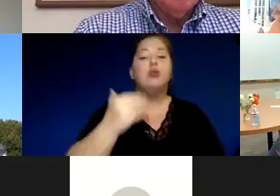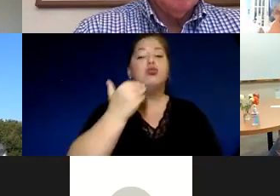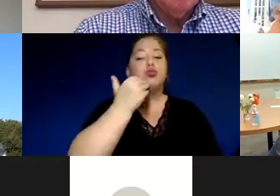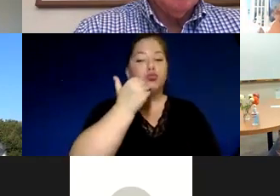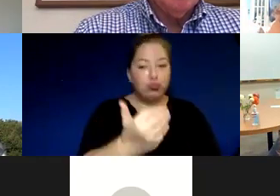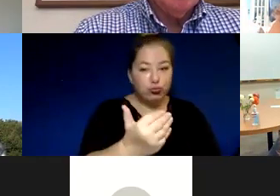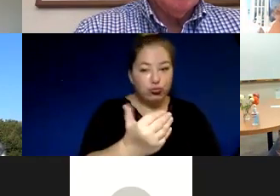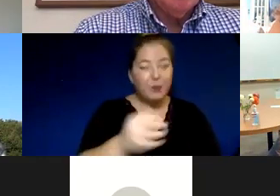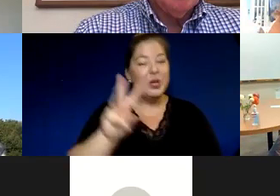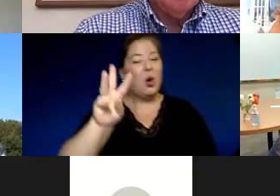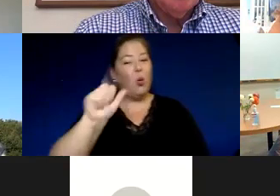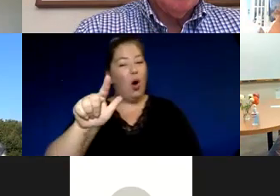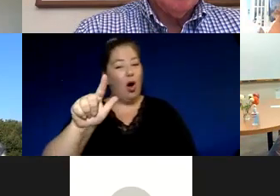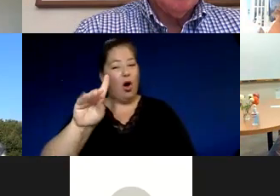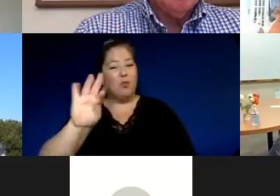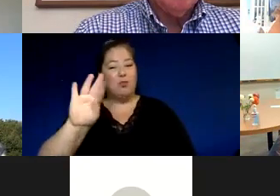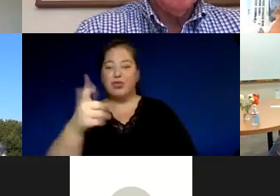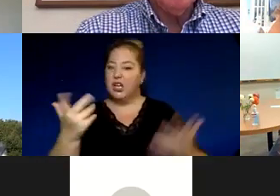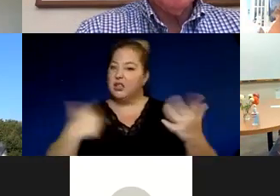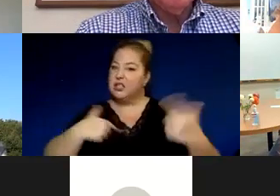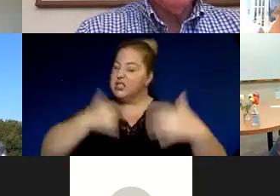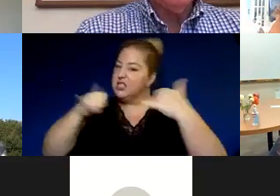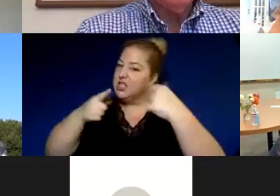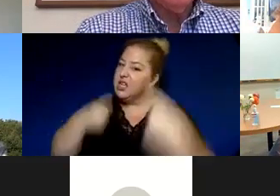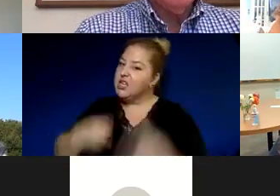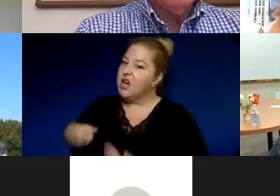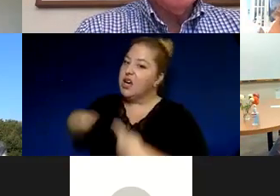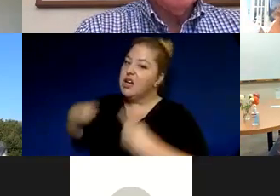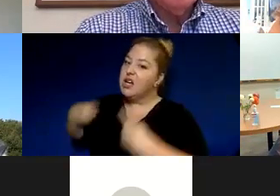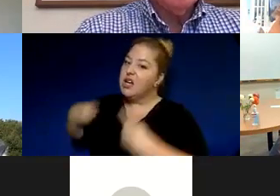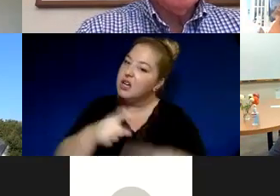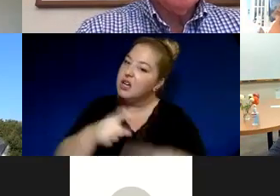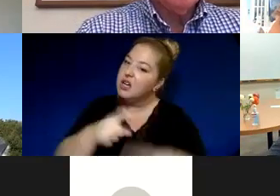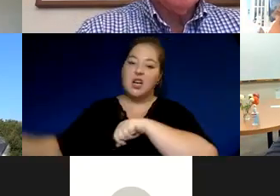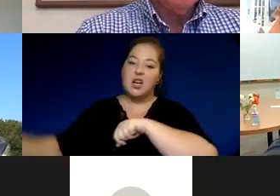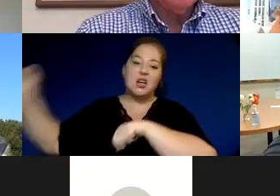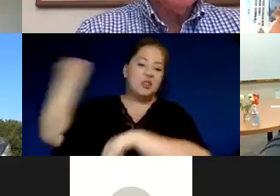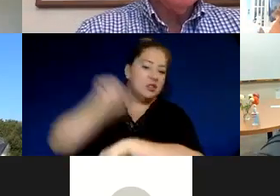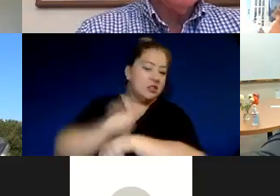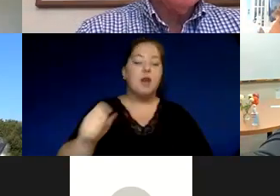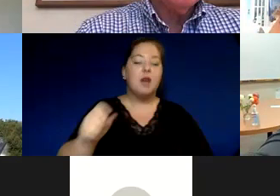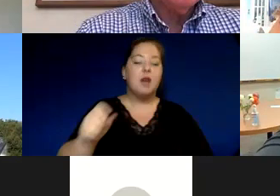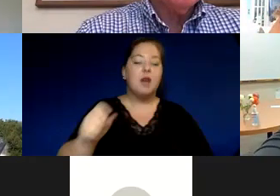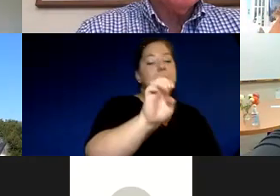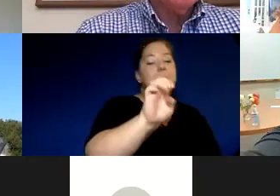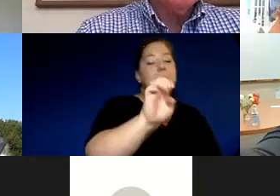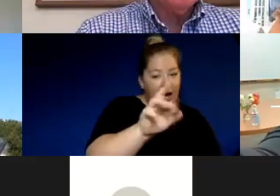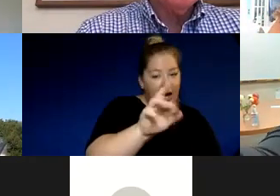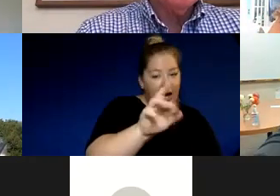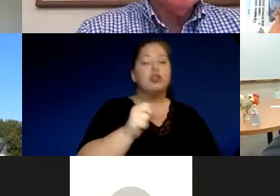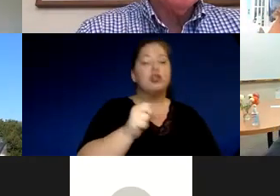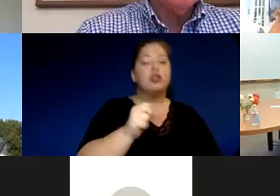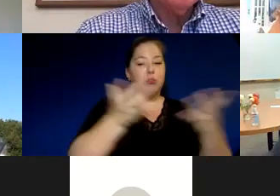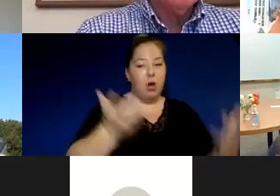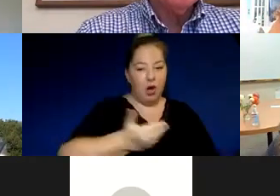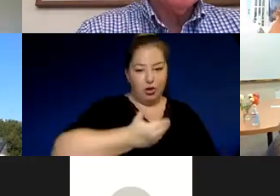asegurarse de que las comunidades puedan regresar a sus casas donde deberían de estar. Pero bueno, hay mucho trabajo todavía por hacer y no